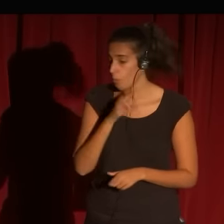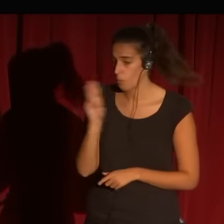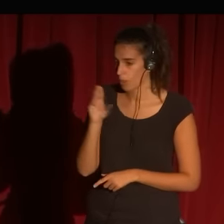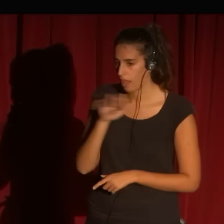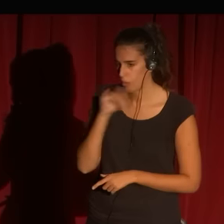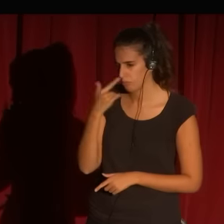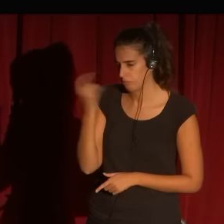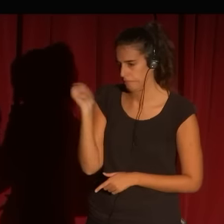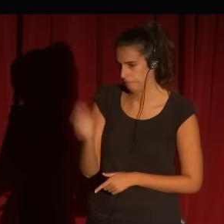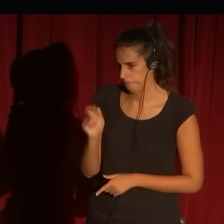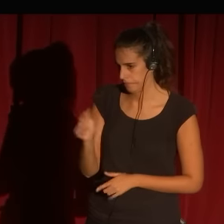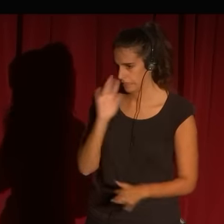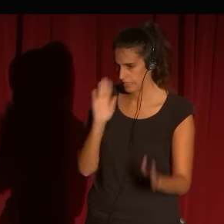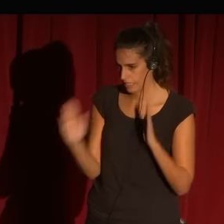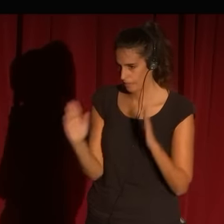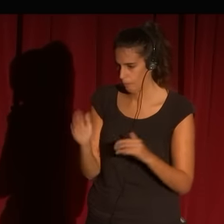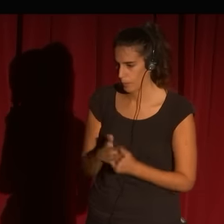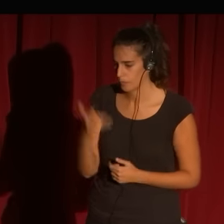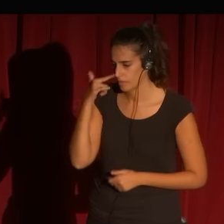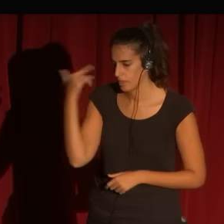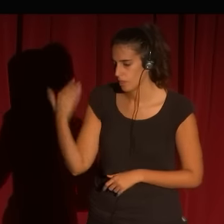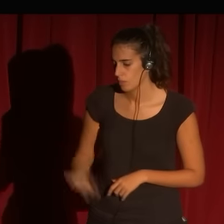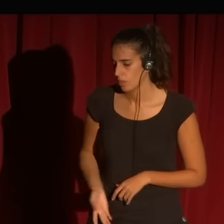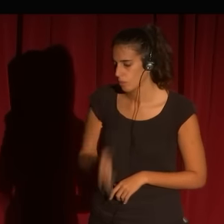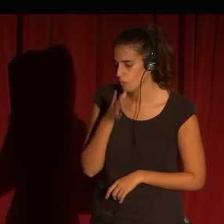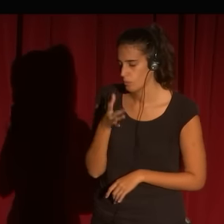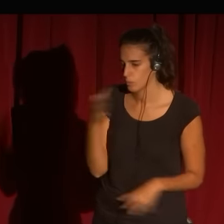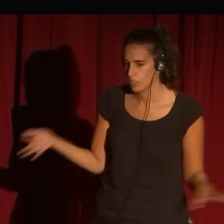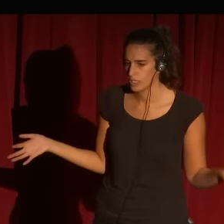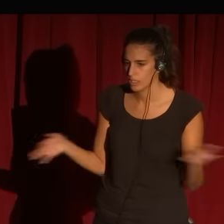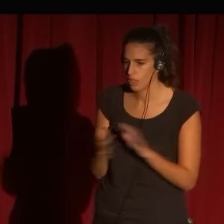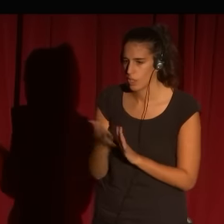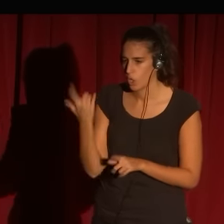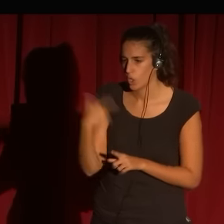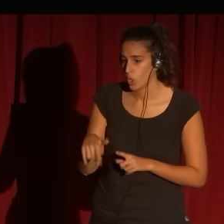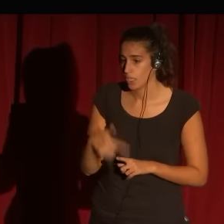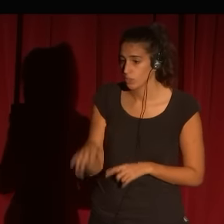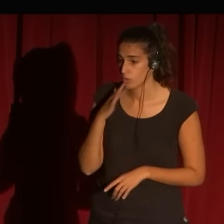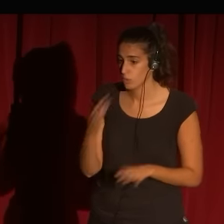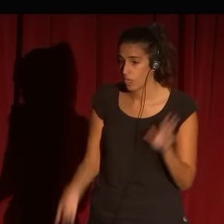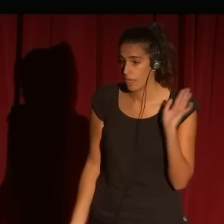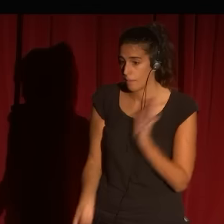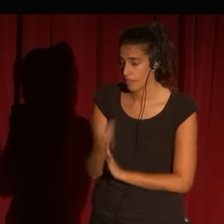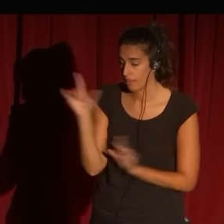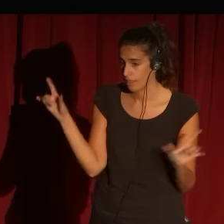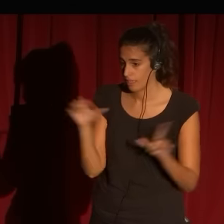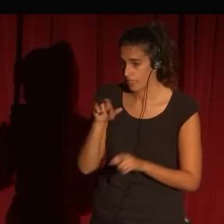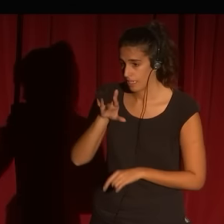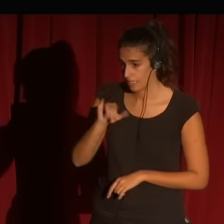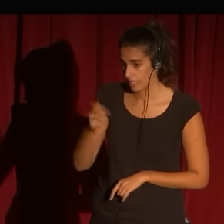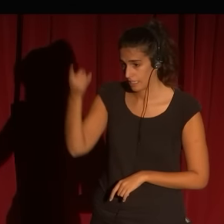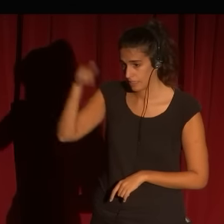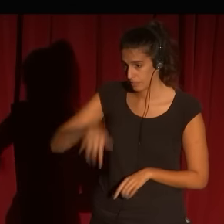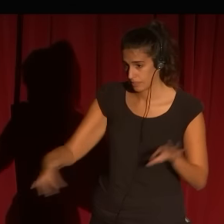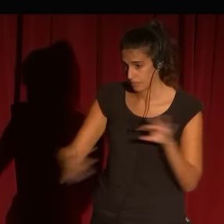habitual en la pintura de la época y es importante Por lo tanto vincular este tipo de objetos cuando aparecen en los cuadros de Clara paters